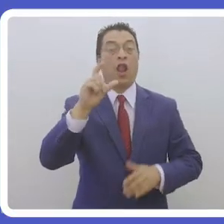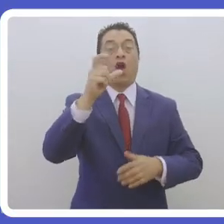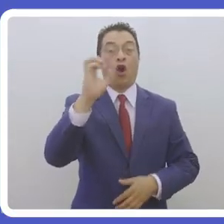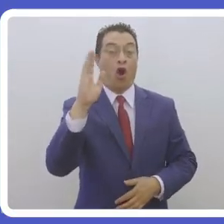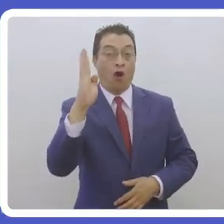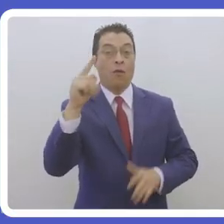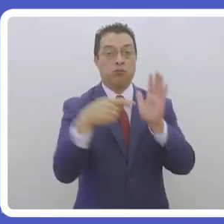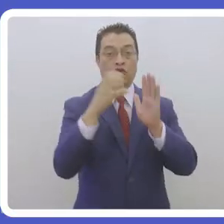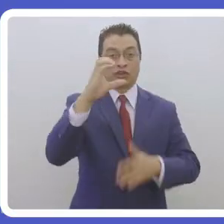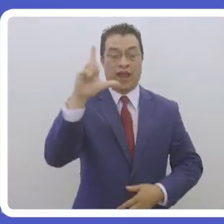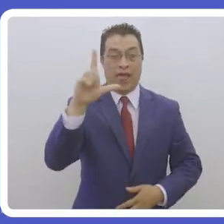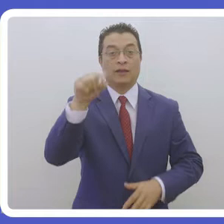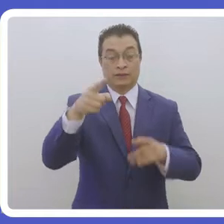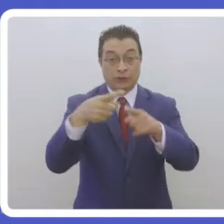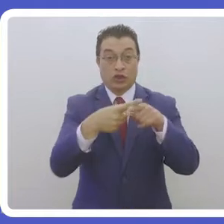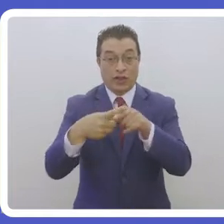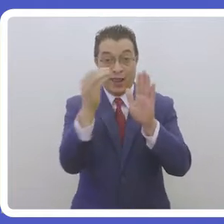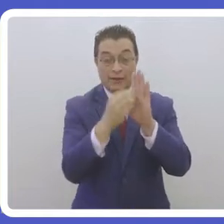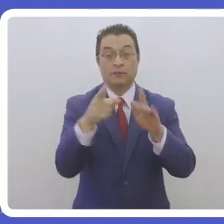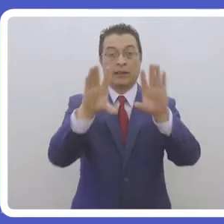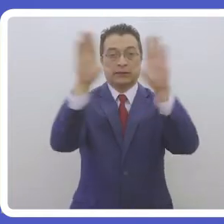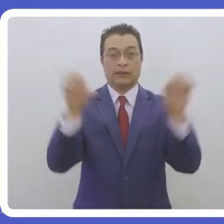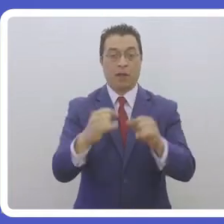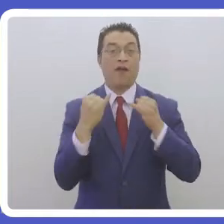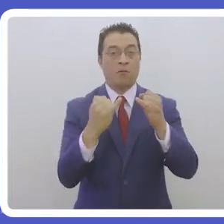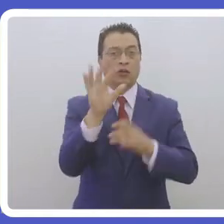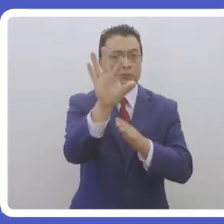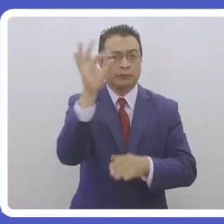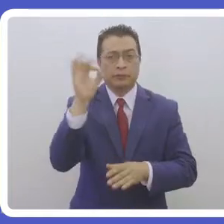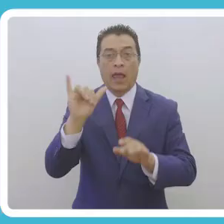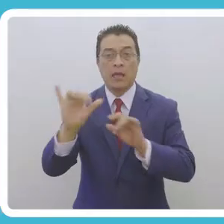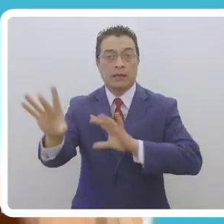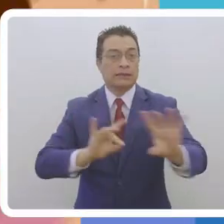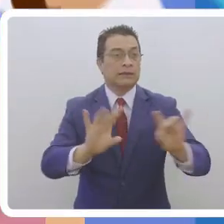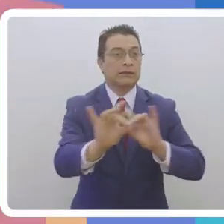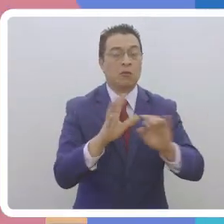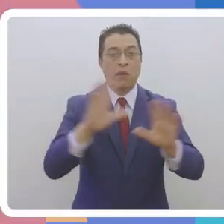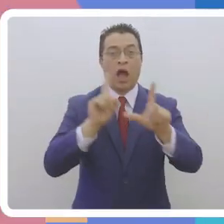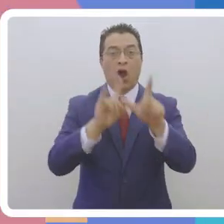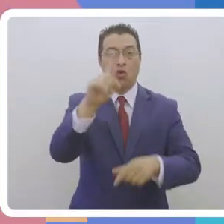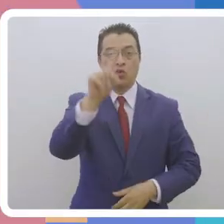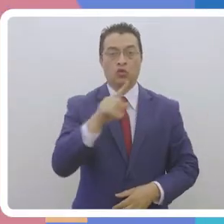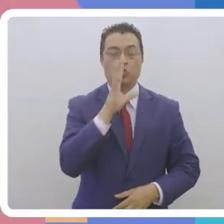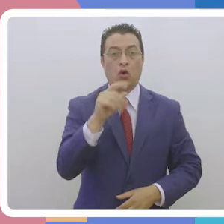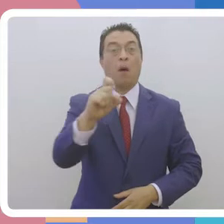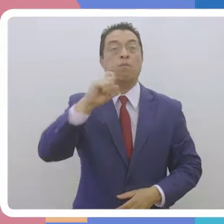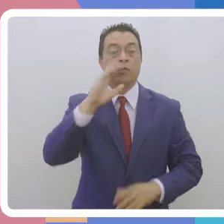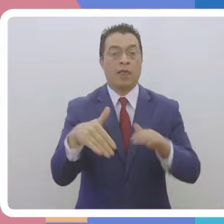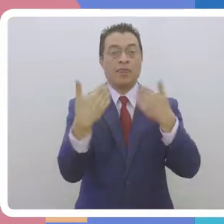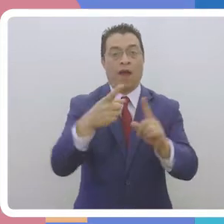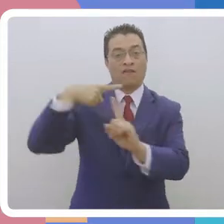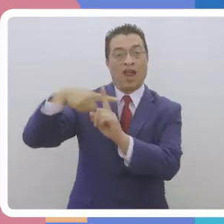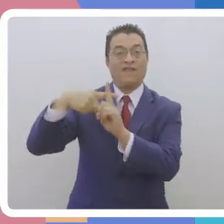www.registrosocial.gov.cl. El registro social de hogares es un sistema de información que identifica y selecciona de manera más justa a quienes